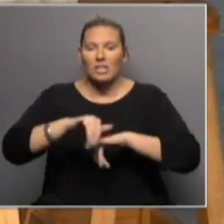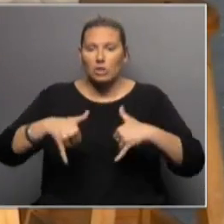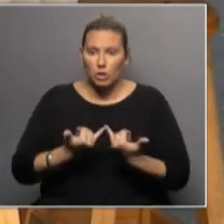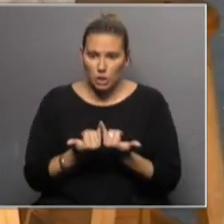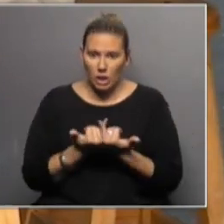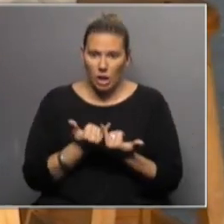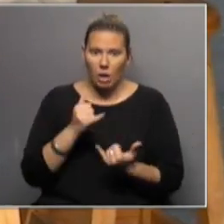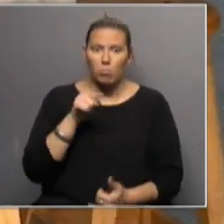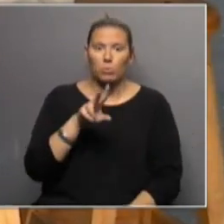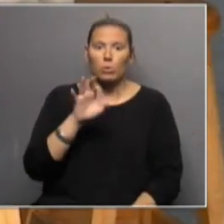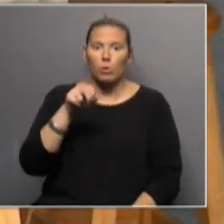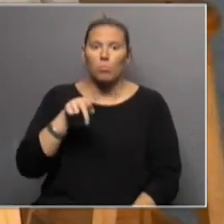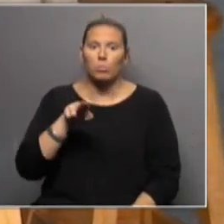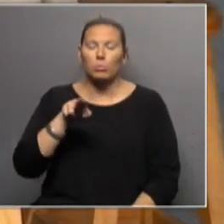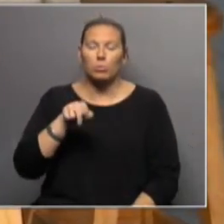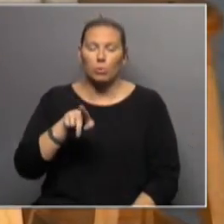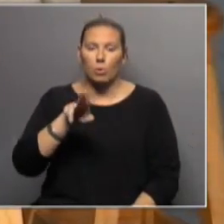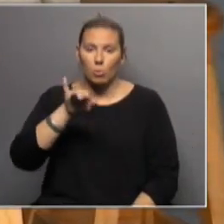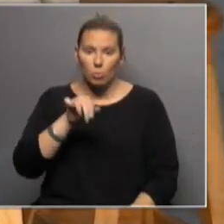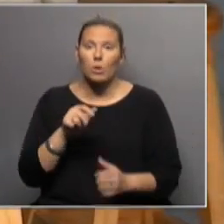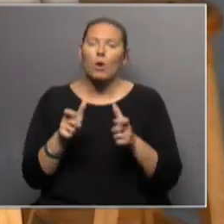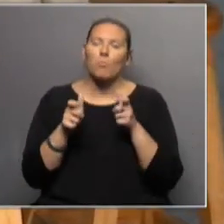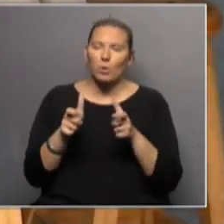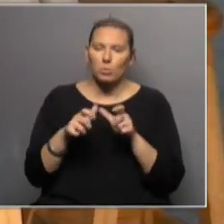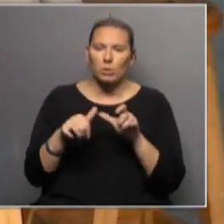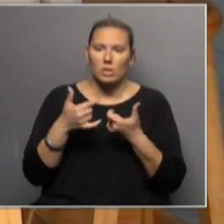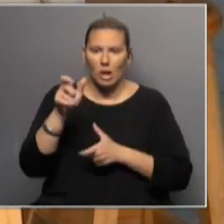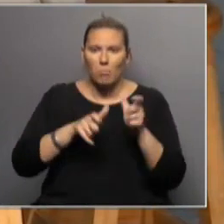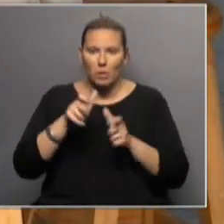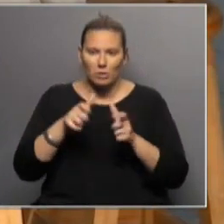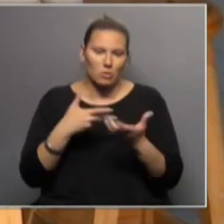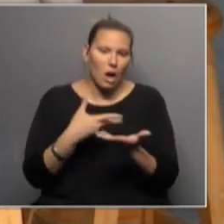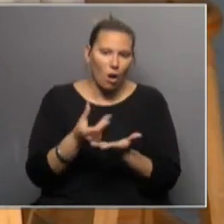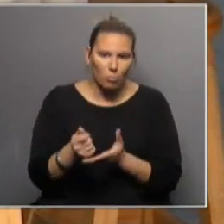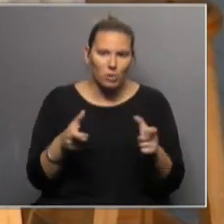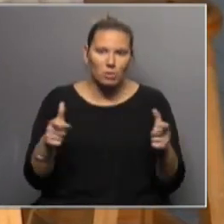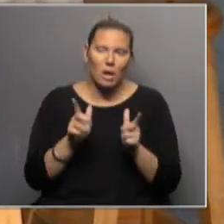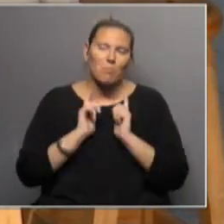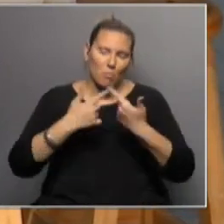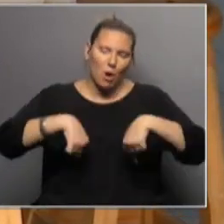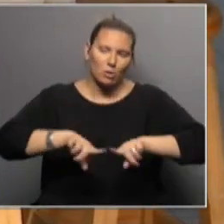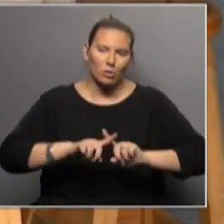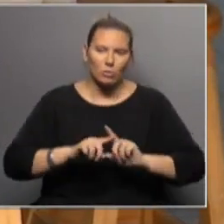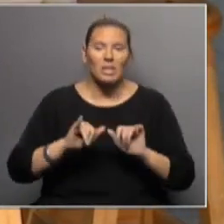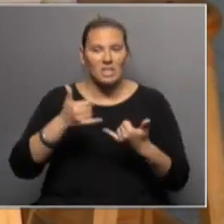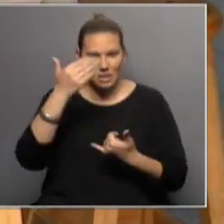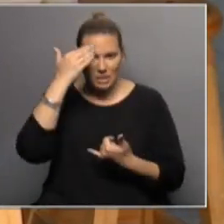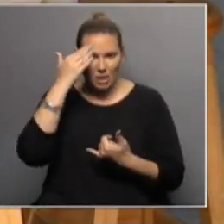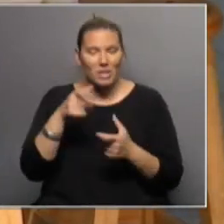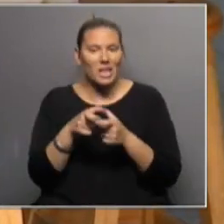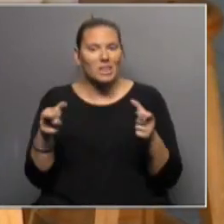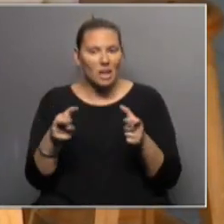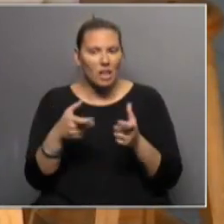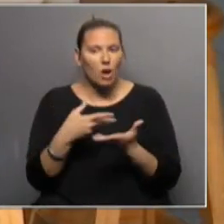accesoya.com.uy. Así que nada, por suerte ya hay un montón de gente que nos va a acompañar, así que los esperamos a todos. Y ya saben, saquen la